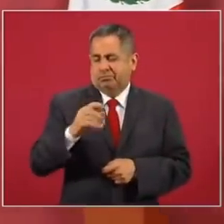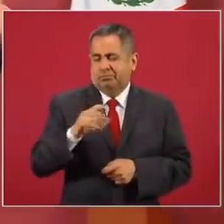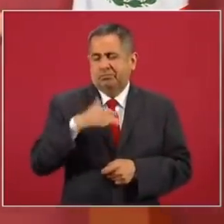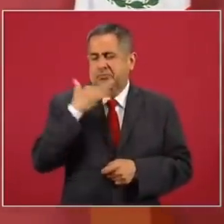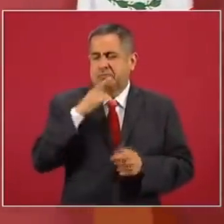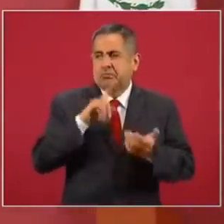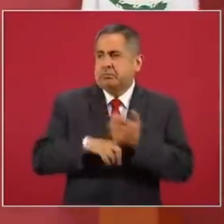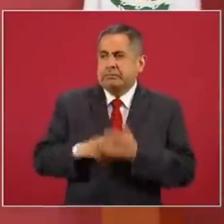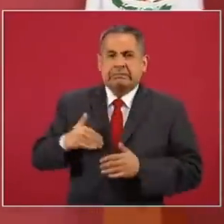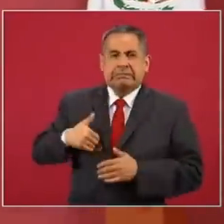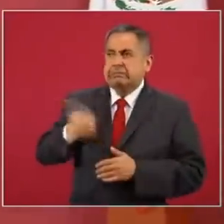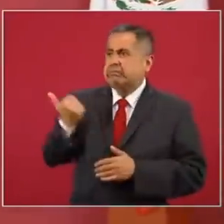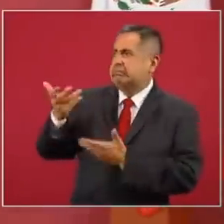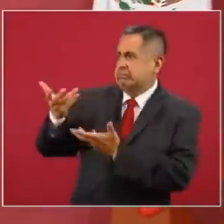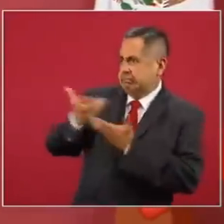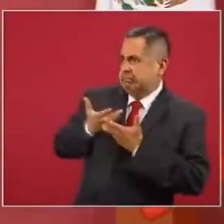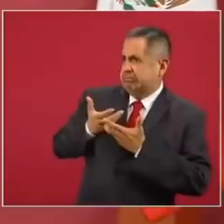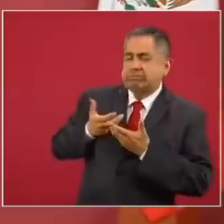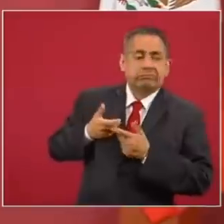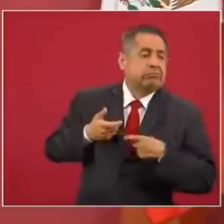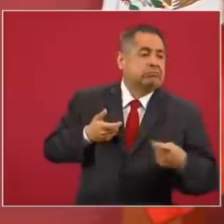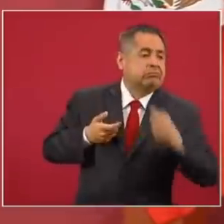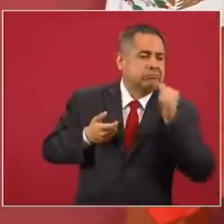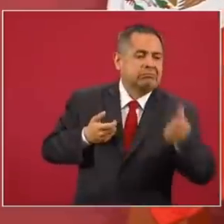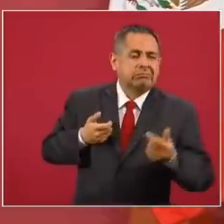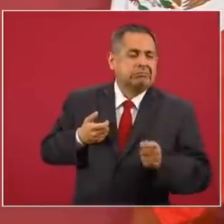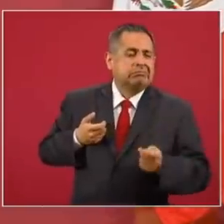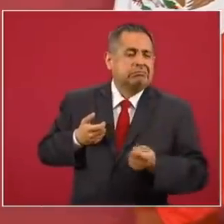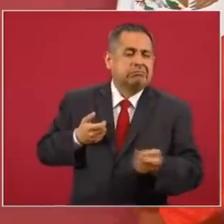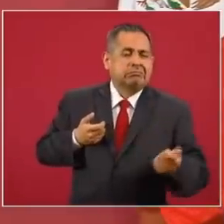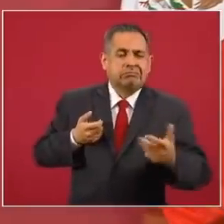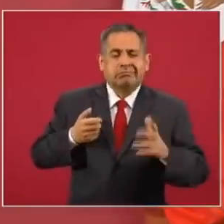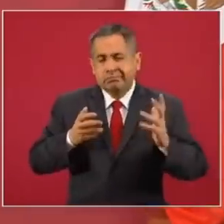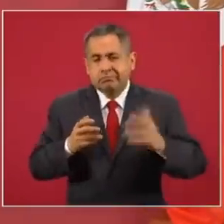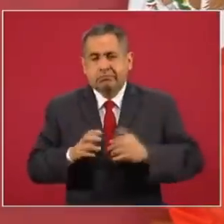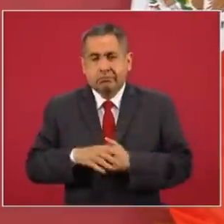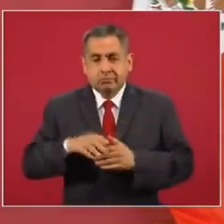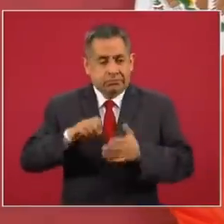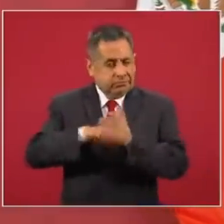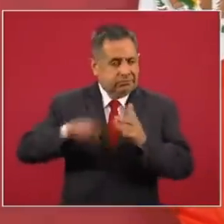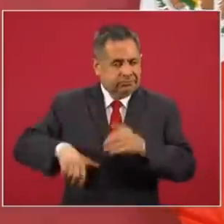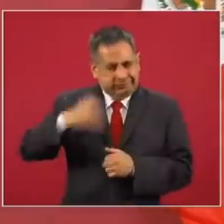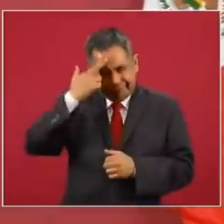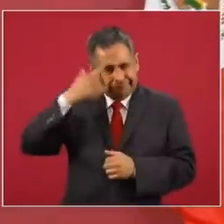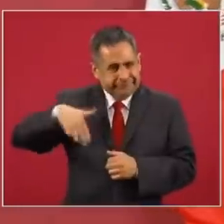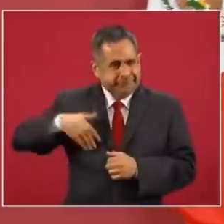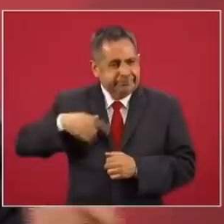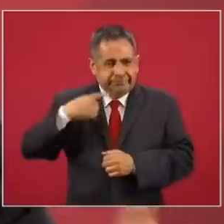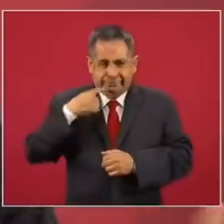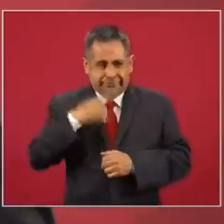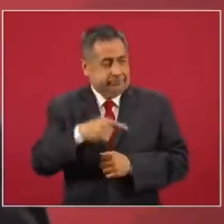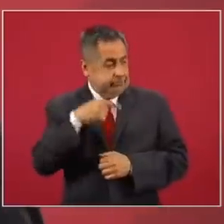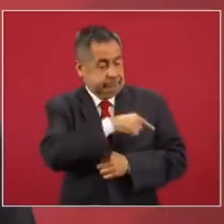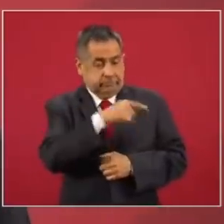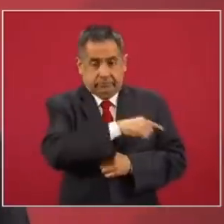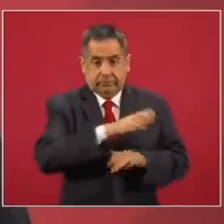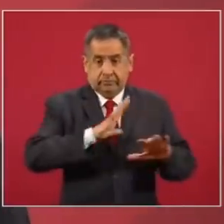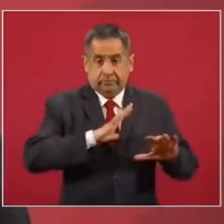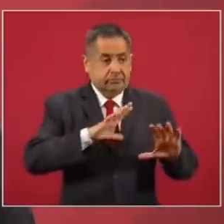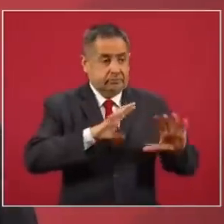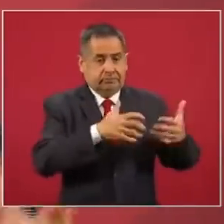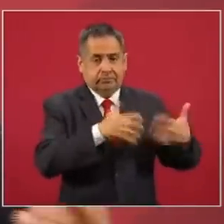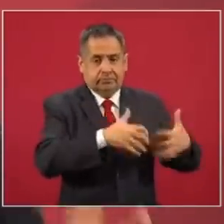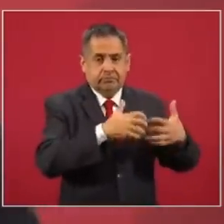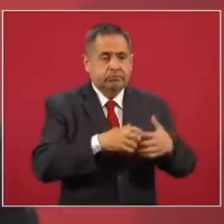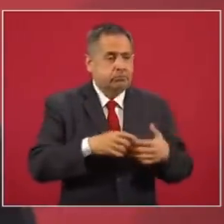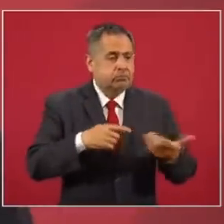En los últimos tiempos yo les hablaba de que hay una de estas empresas que se dedica